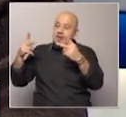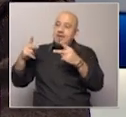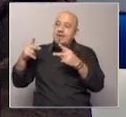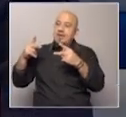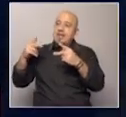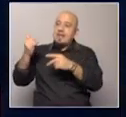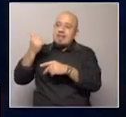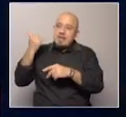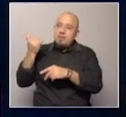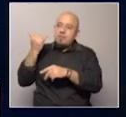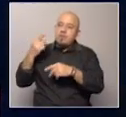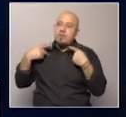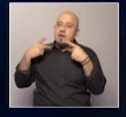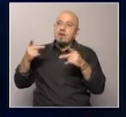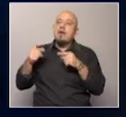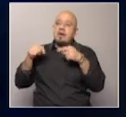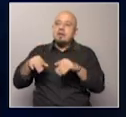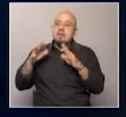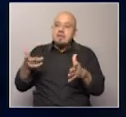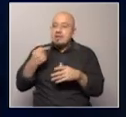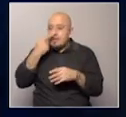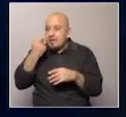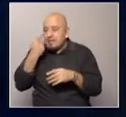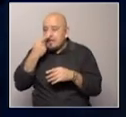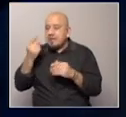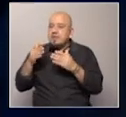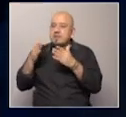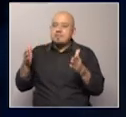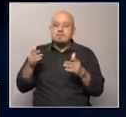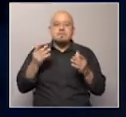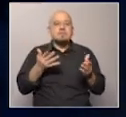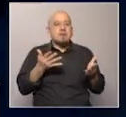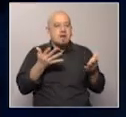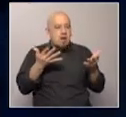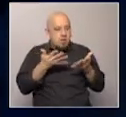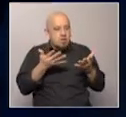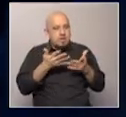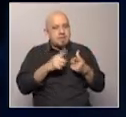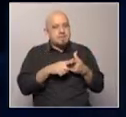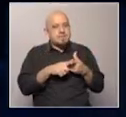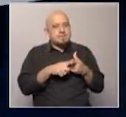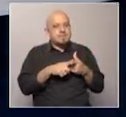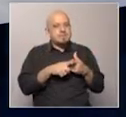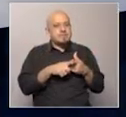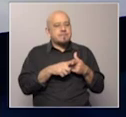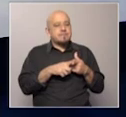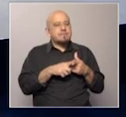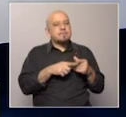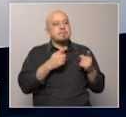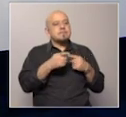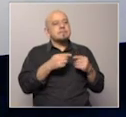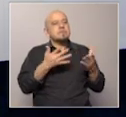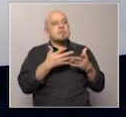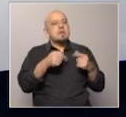tema porque el tema de ciudad ha sido apasionante y así de rico y así de amplio ahora dándole anclaje en la actualidad y bien de este